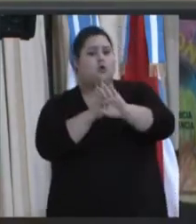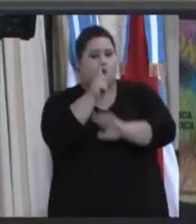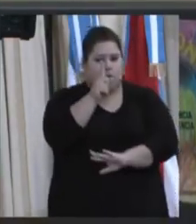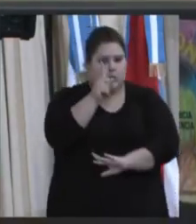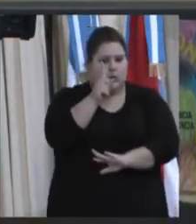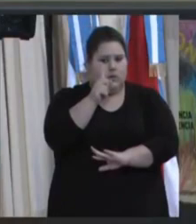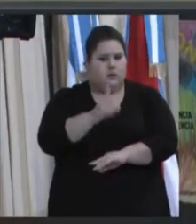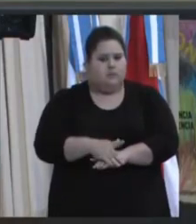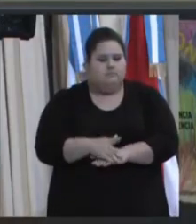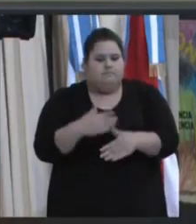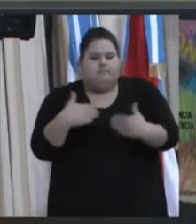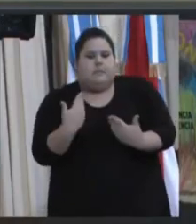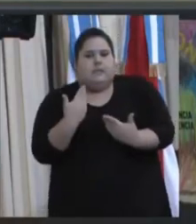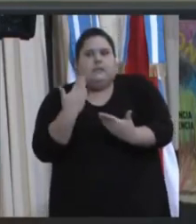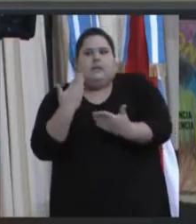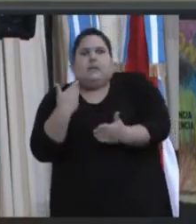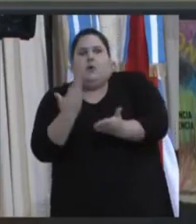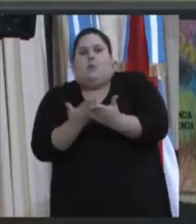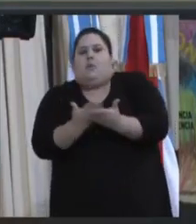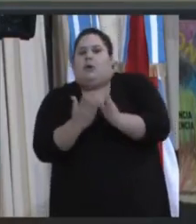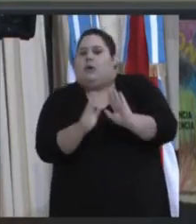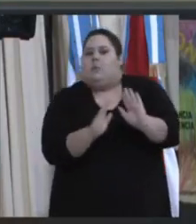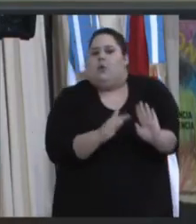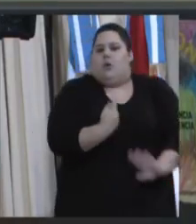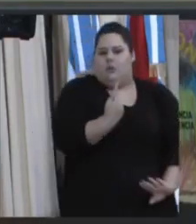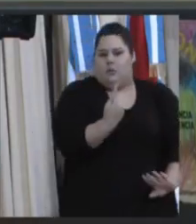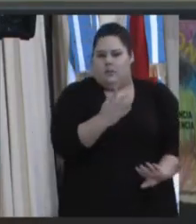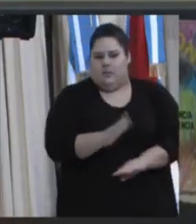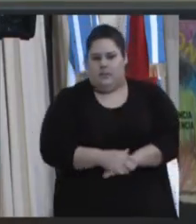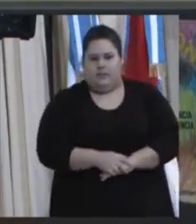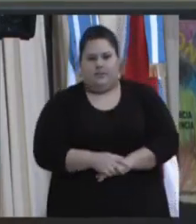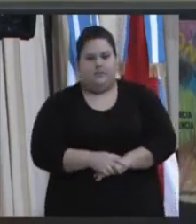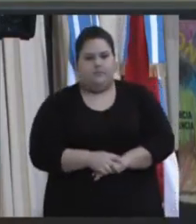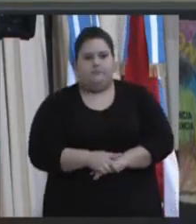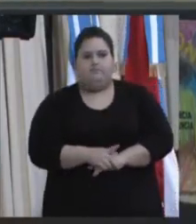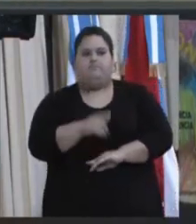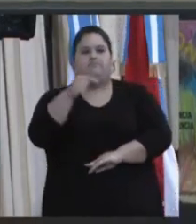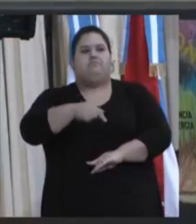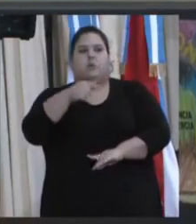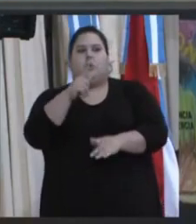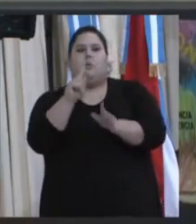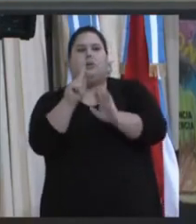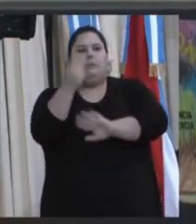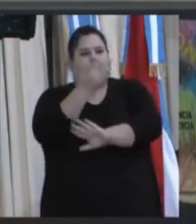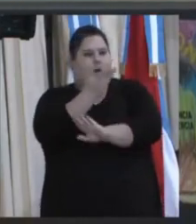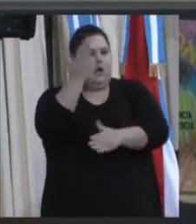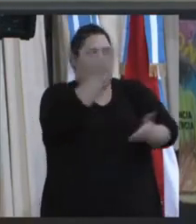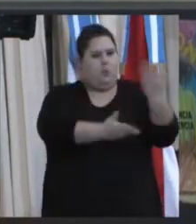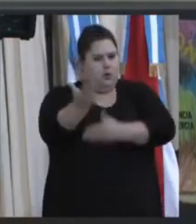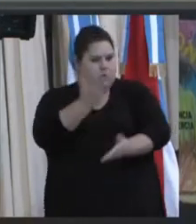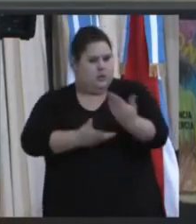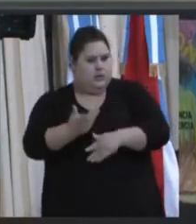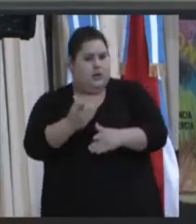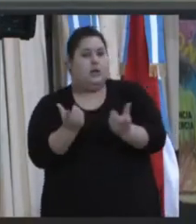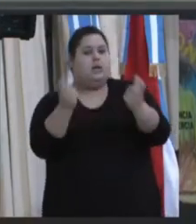mostrar que podía prosperar un orden emancipatorio. Y acá tenemos las primeras sociabilidades, la fundación